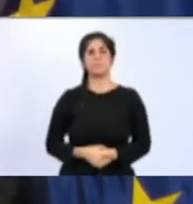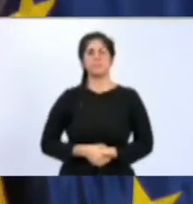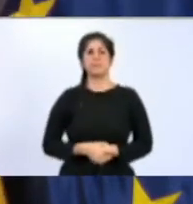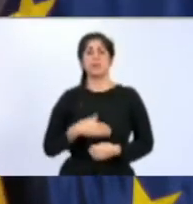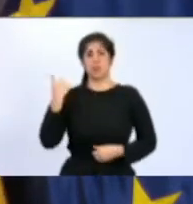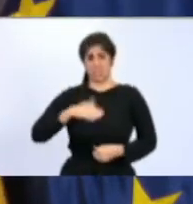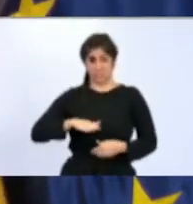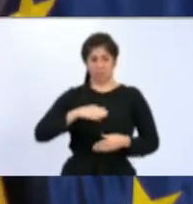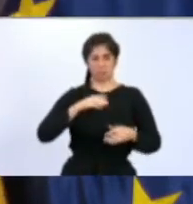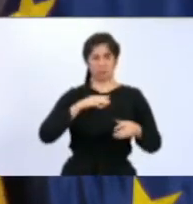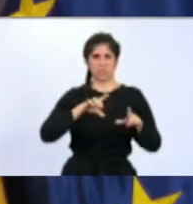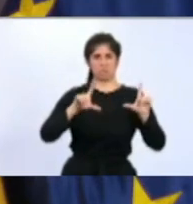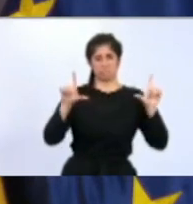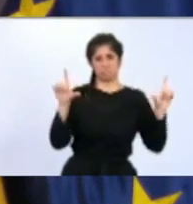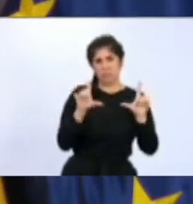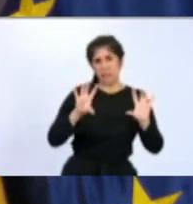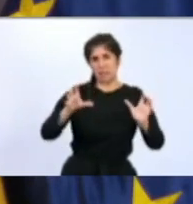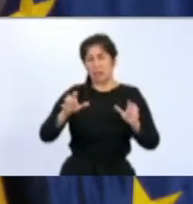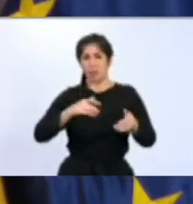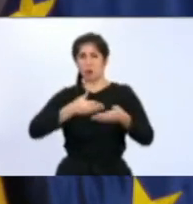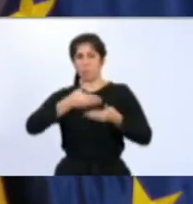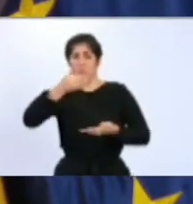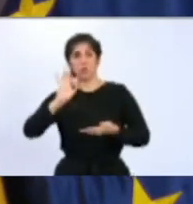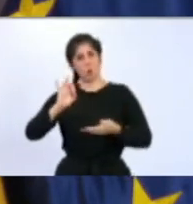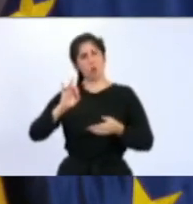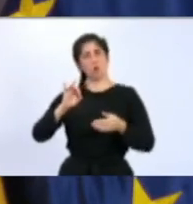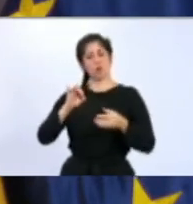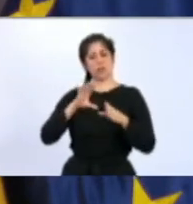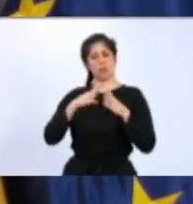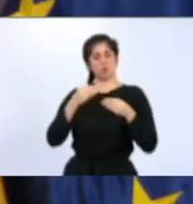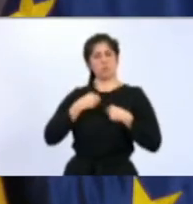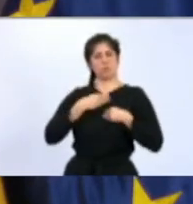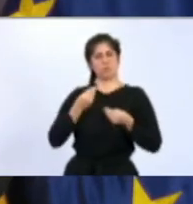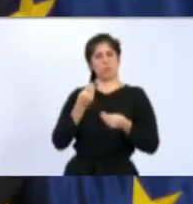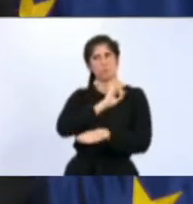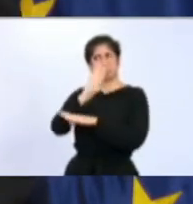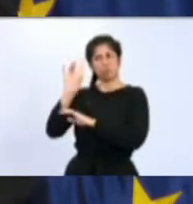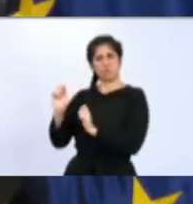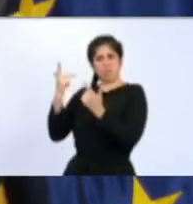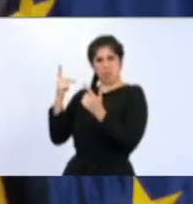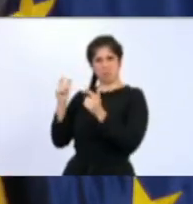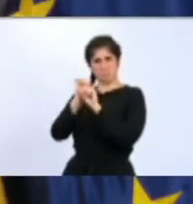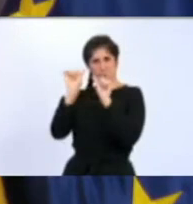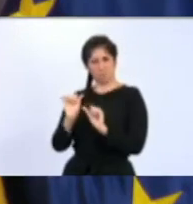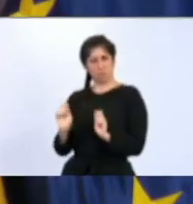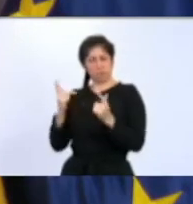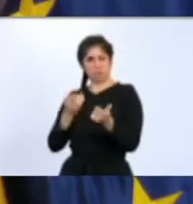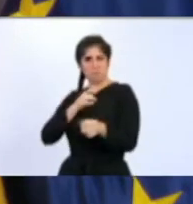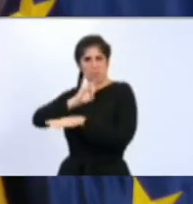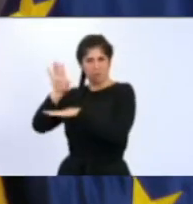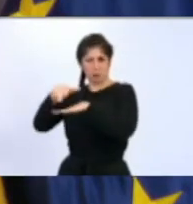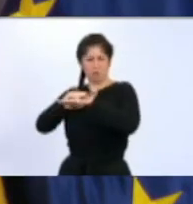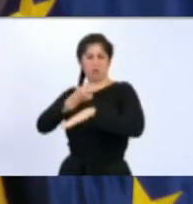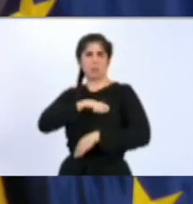han trasladado, como hicimos nosotros formalmente, al Gobierno de España. Que el viernes pasado hubo una comisión interterritorial en la